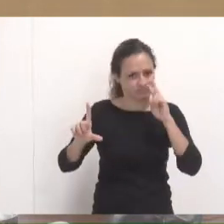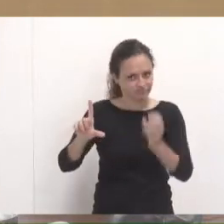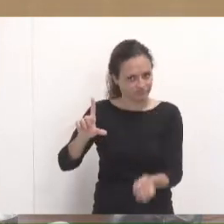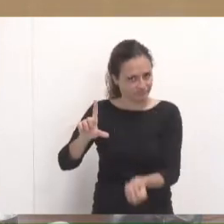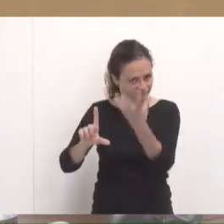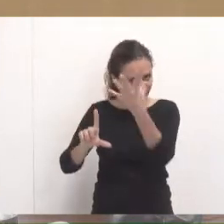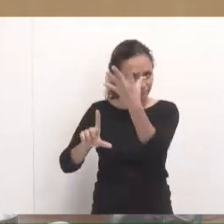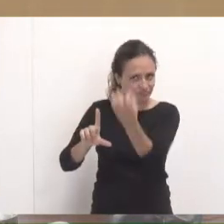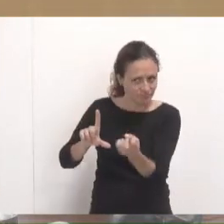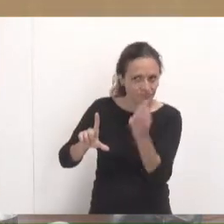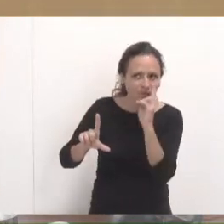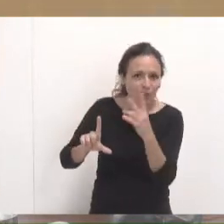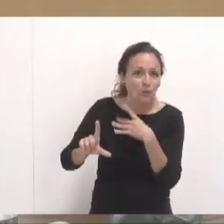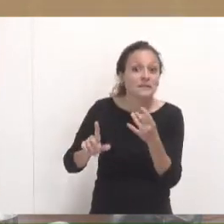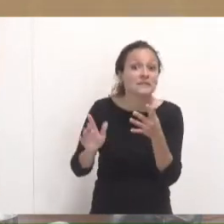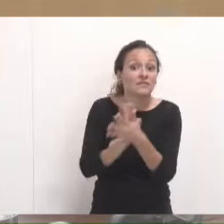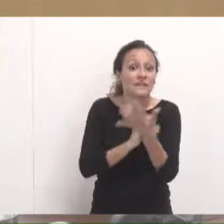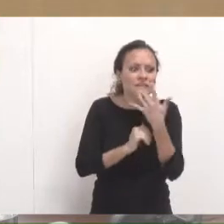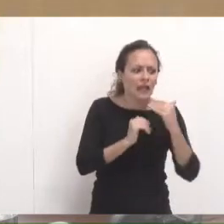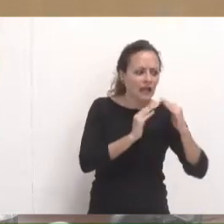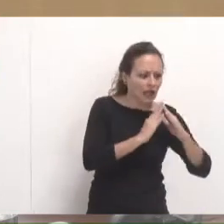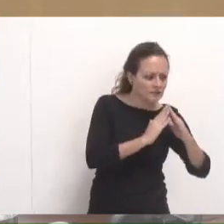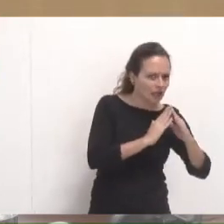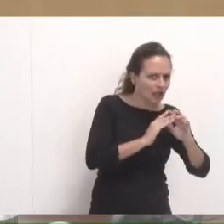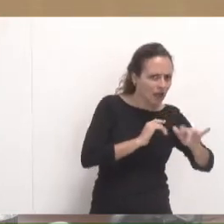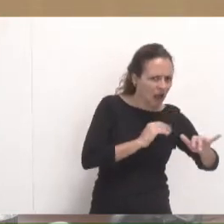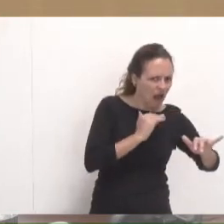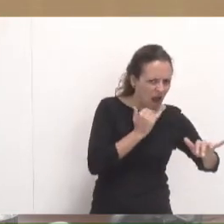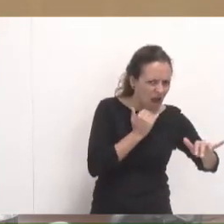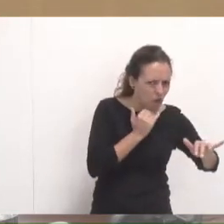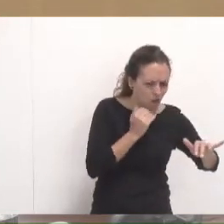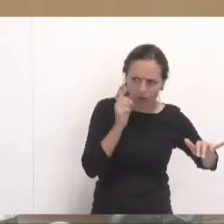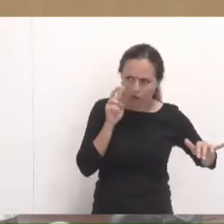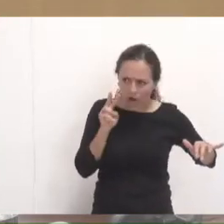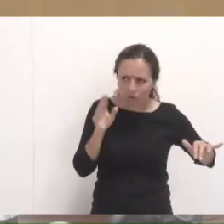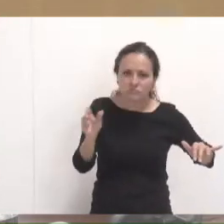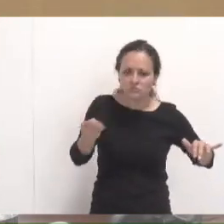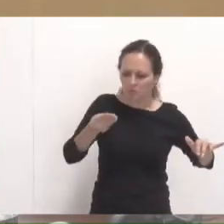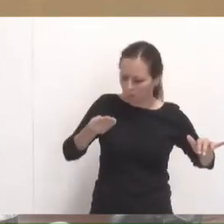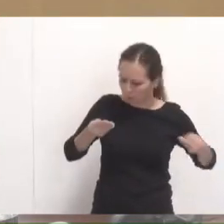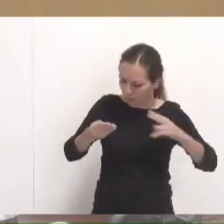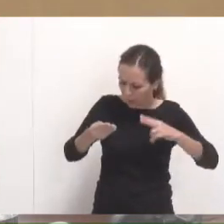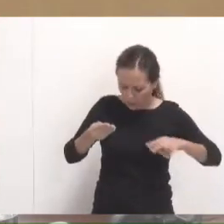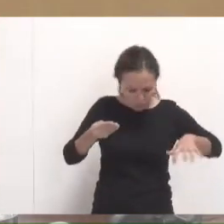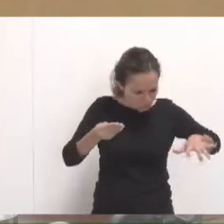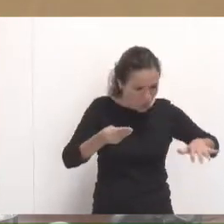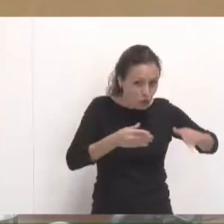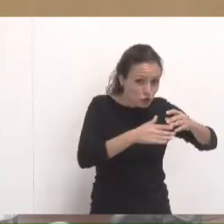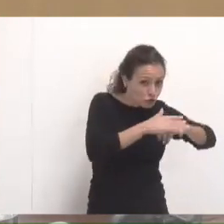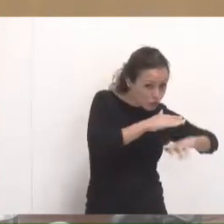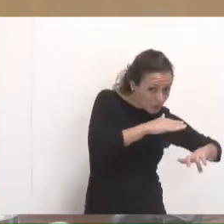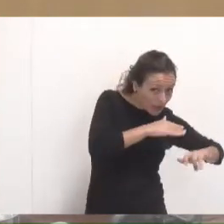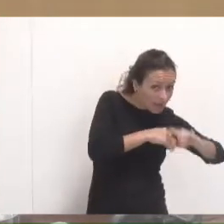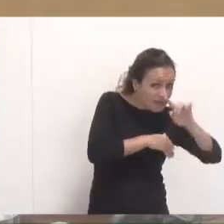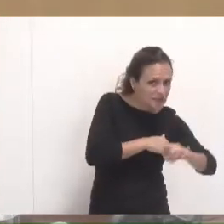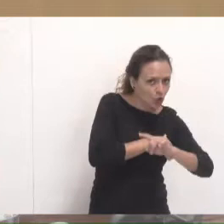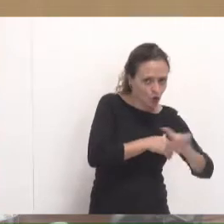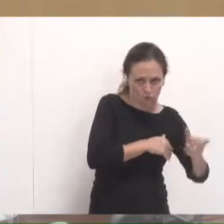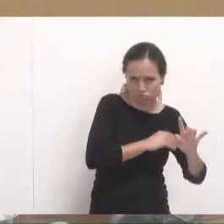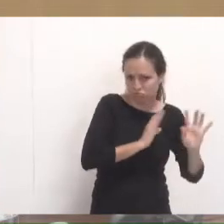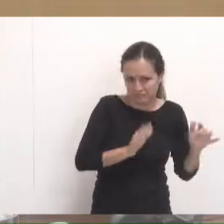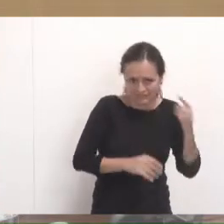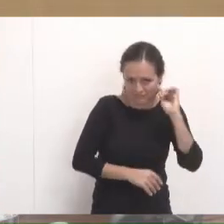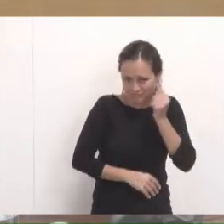a priori saber si lo que tiene en su domicilio es una termita subterránea norteamericana o no. Bien es cierto que en estos